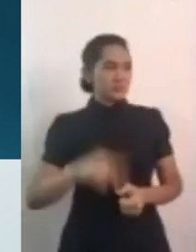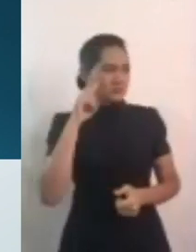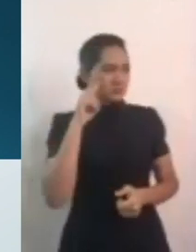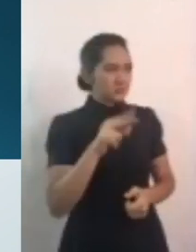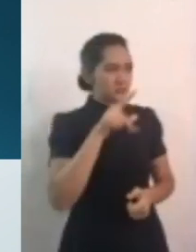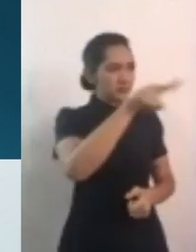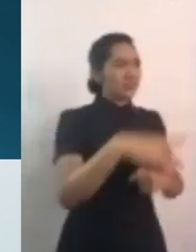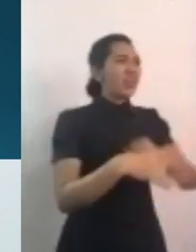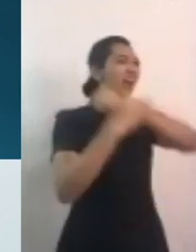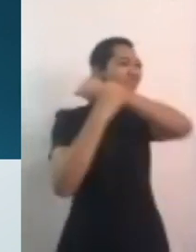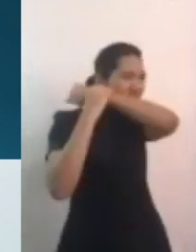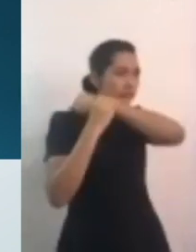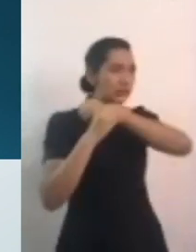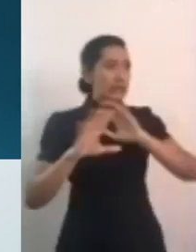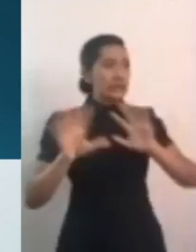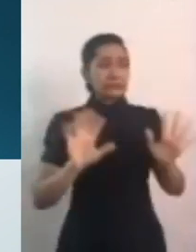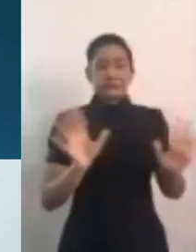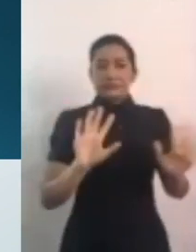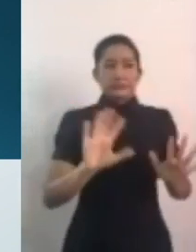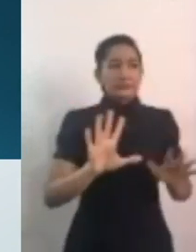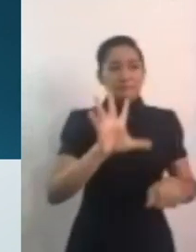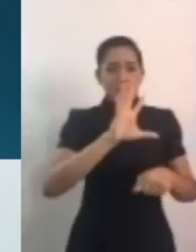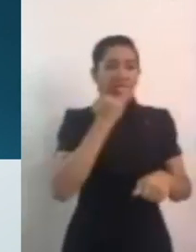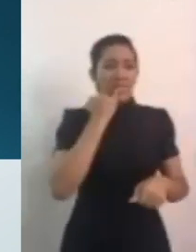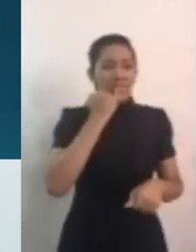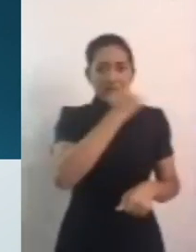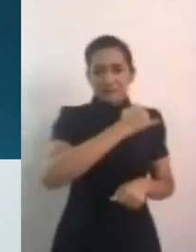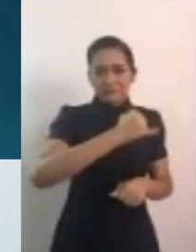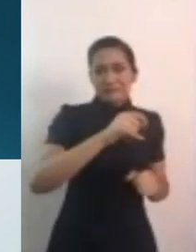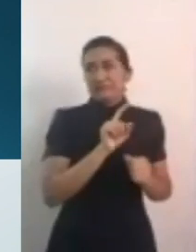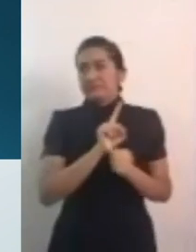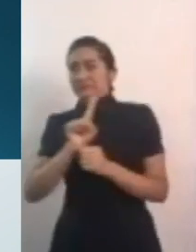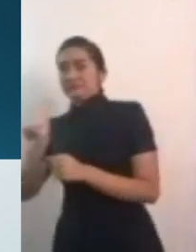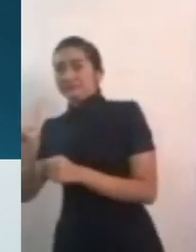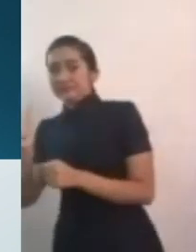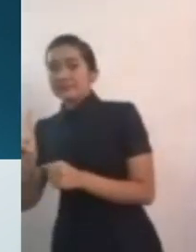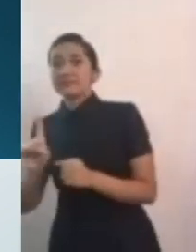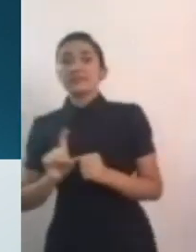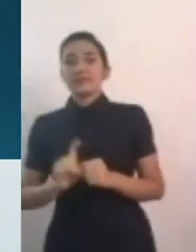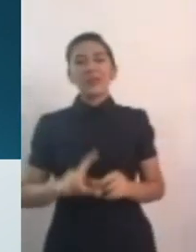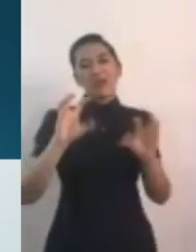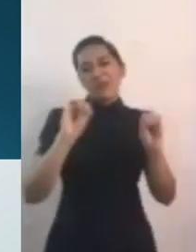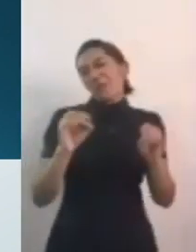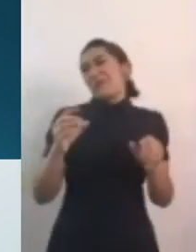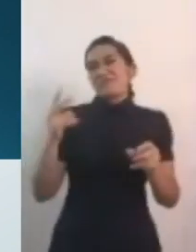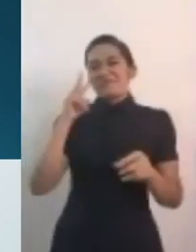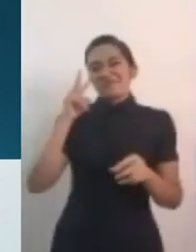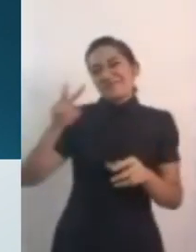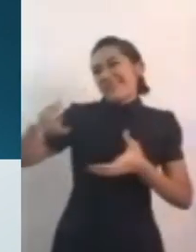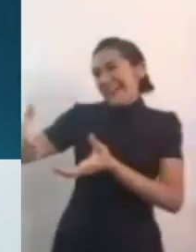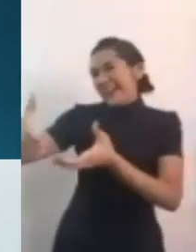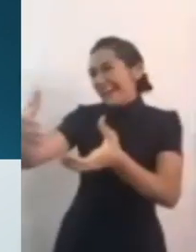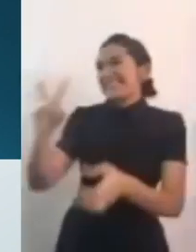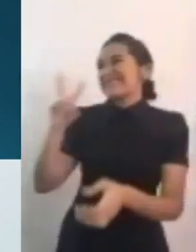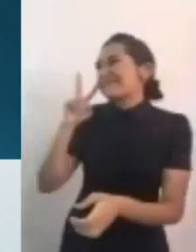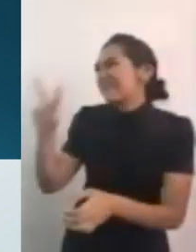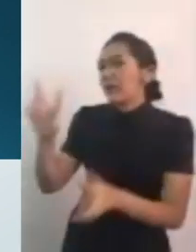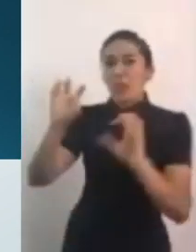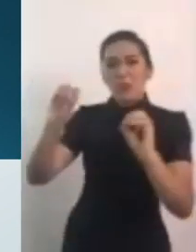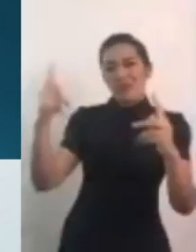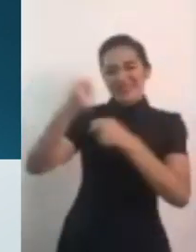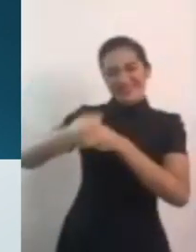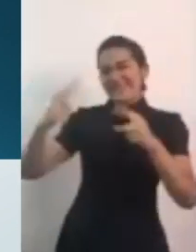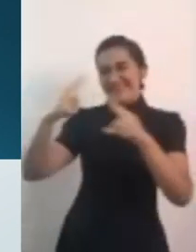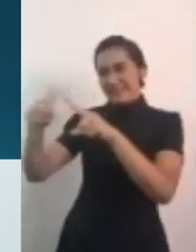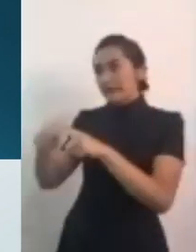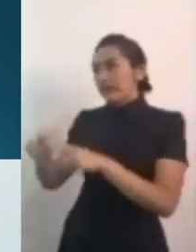que estornudan y tosen, y lo vemos en casi cualquier lugar, en una banqueta, en un supermercado, etcétera. Tratan de